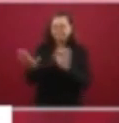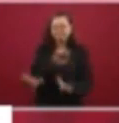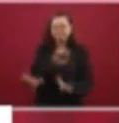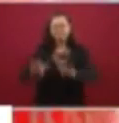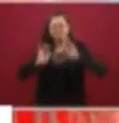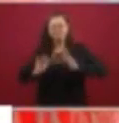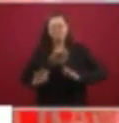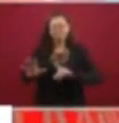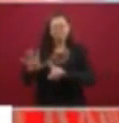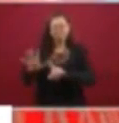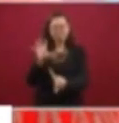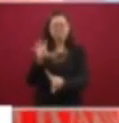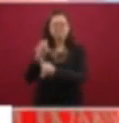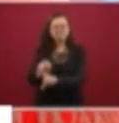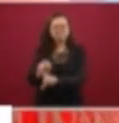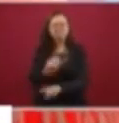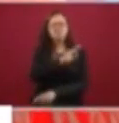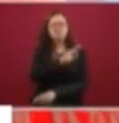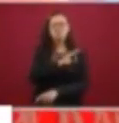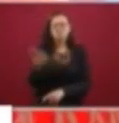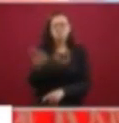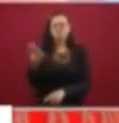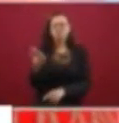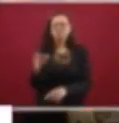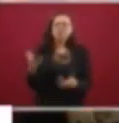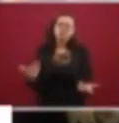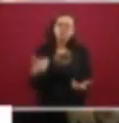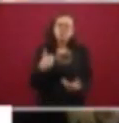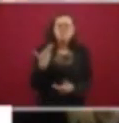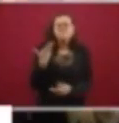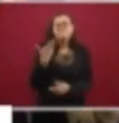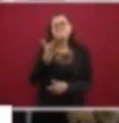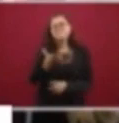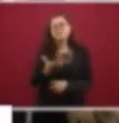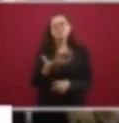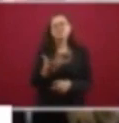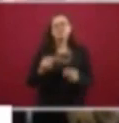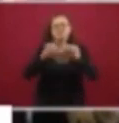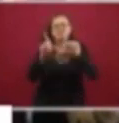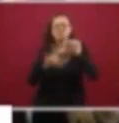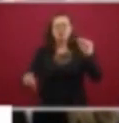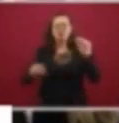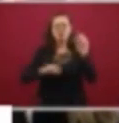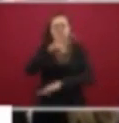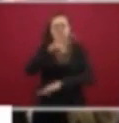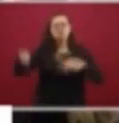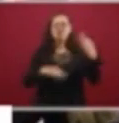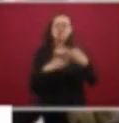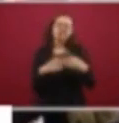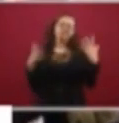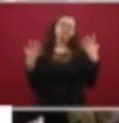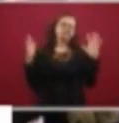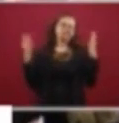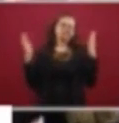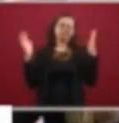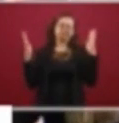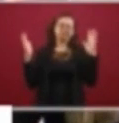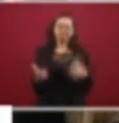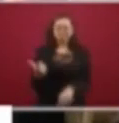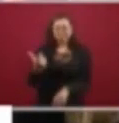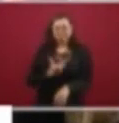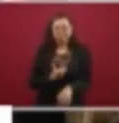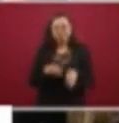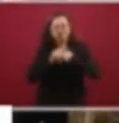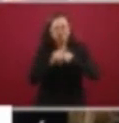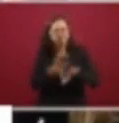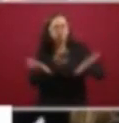atletas de un nivel que muchos desconocíamos y que lograron esta hazaña monumental de meterse arriba de los canadienses.